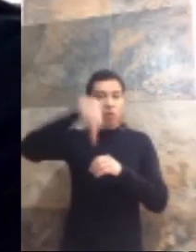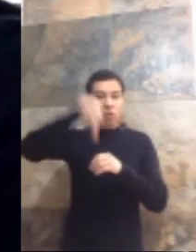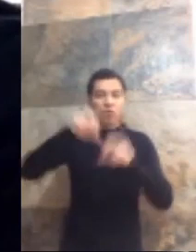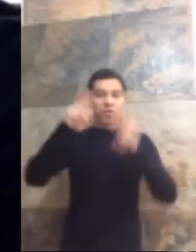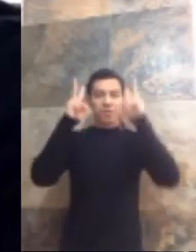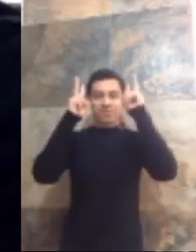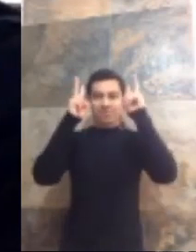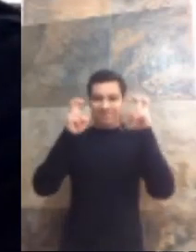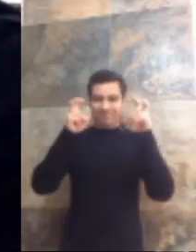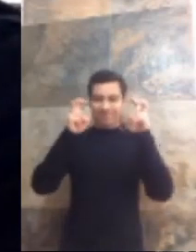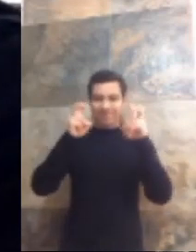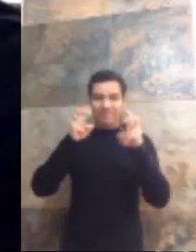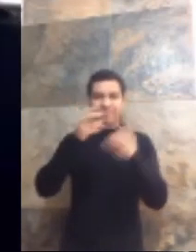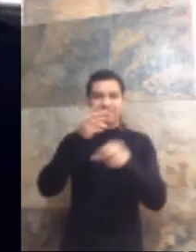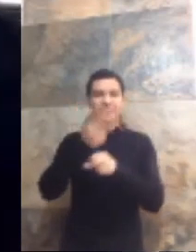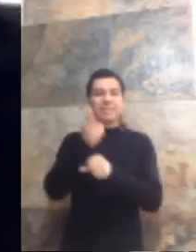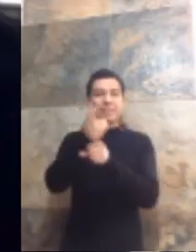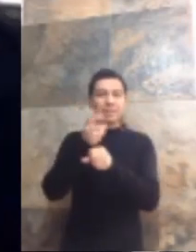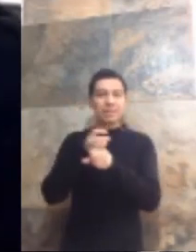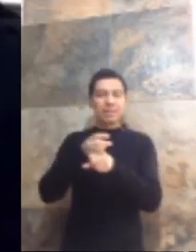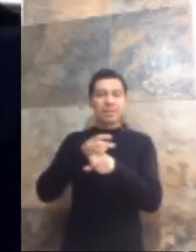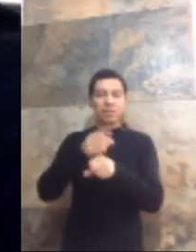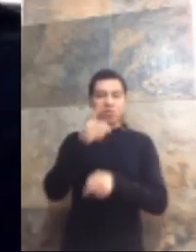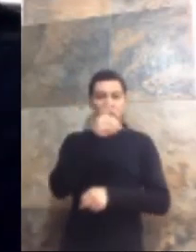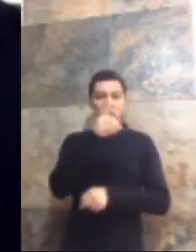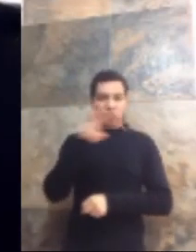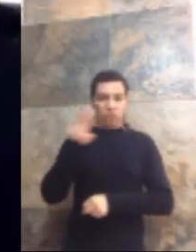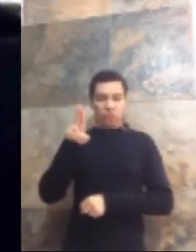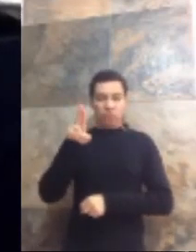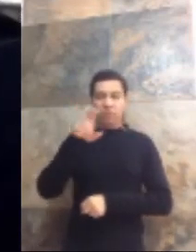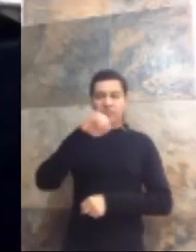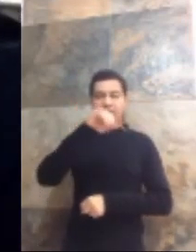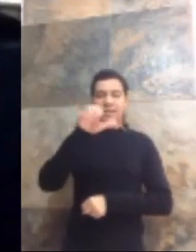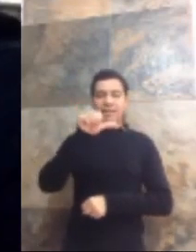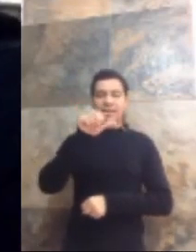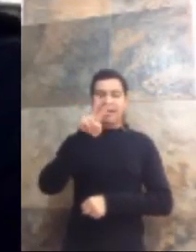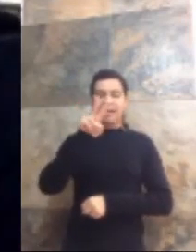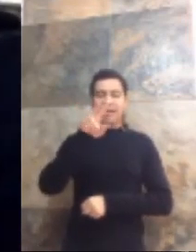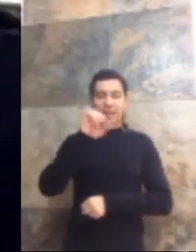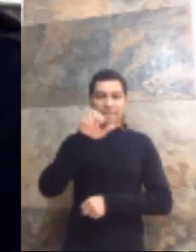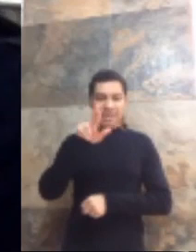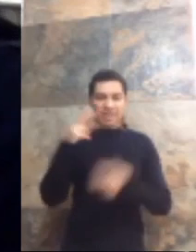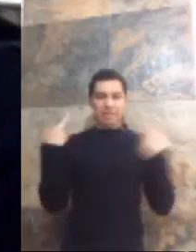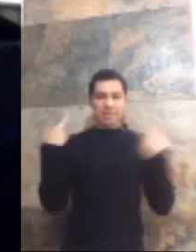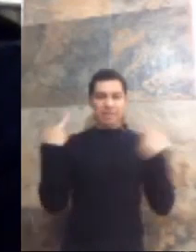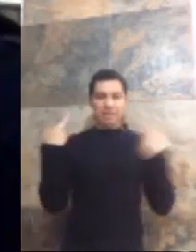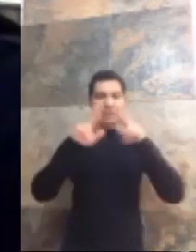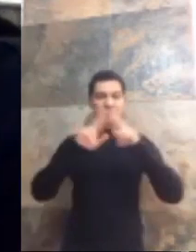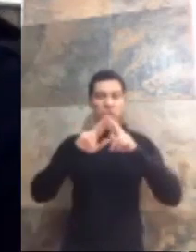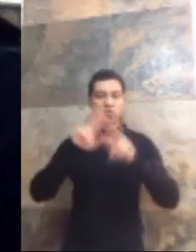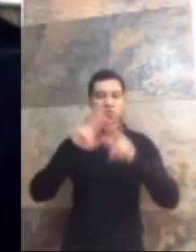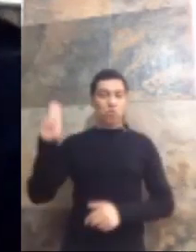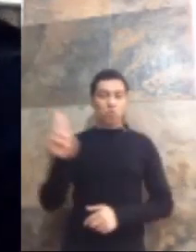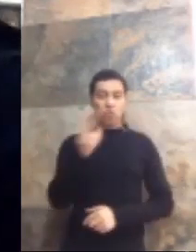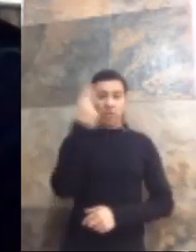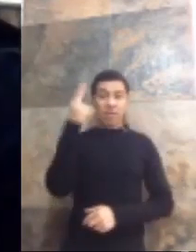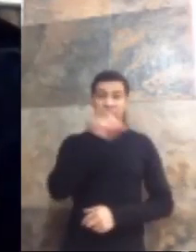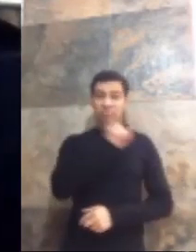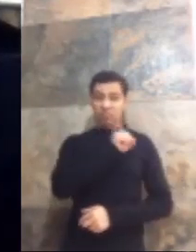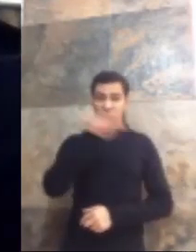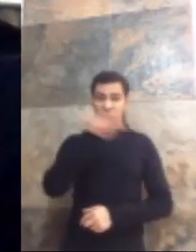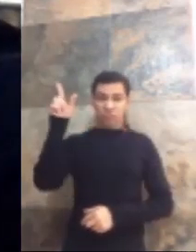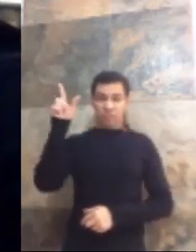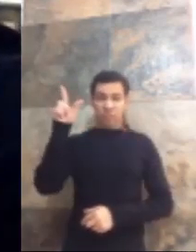al doctor Juan José Sánchez Sosa, profesor emérito de la UNAM, un destacadísimo miembro de nuestra comunidad